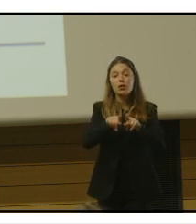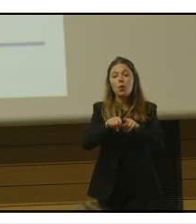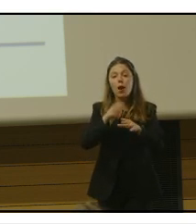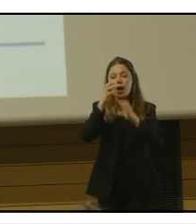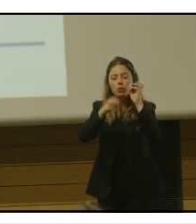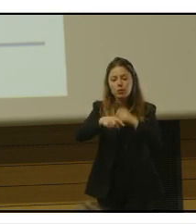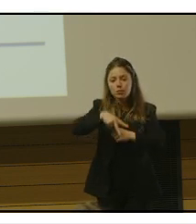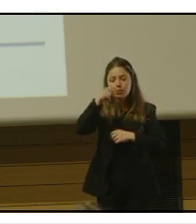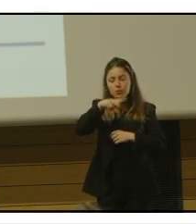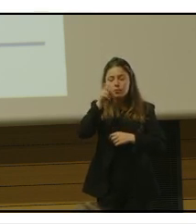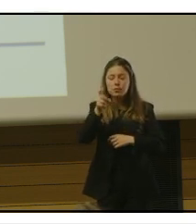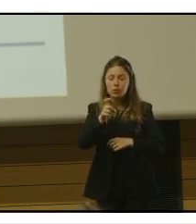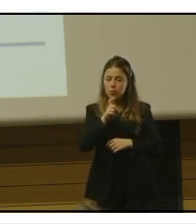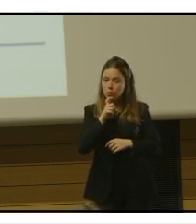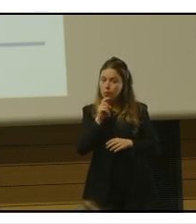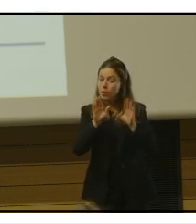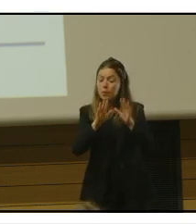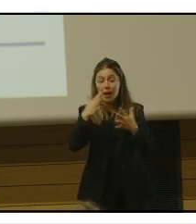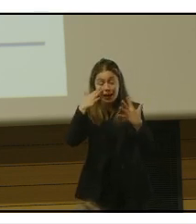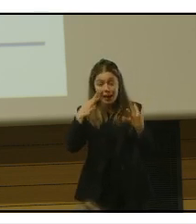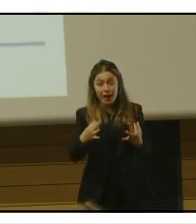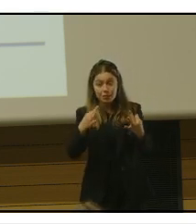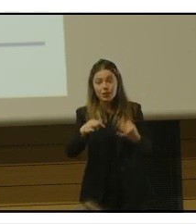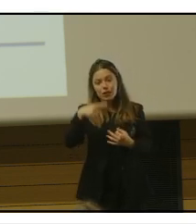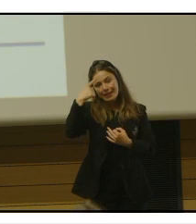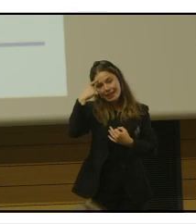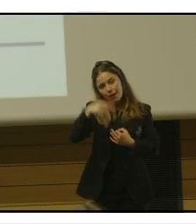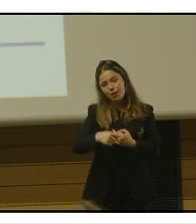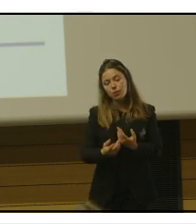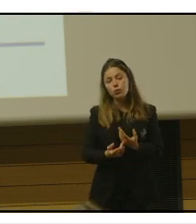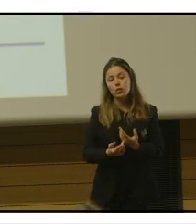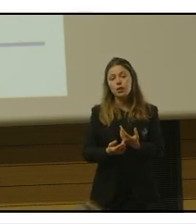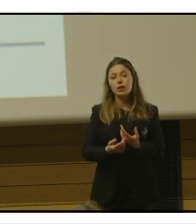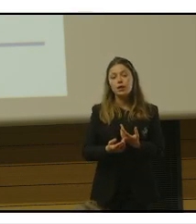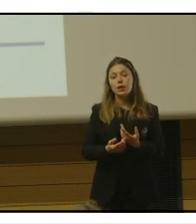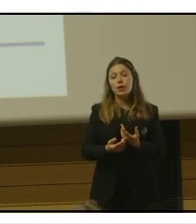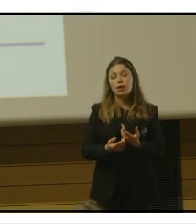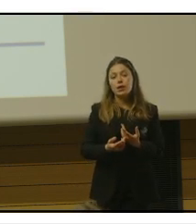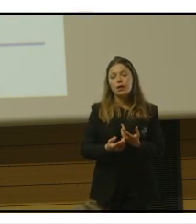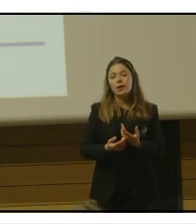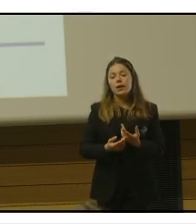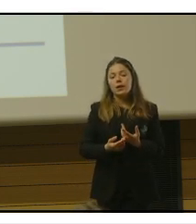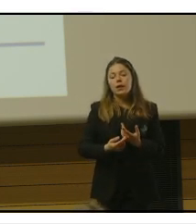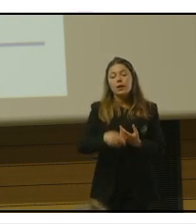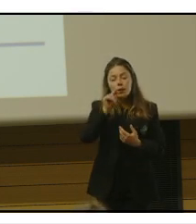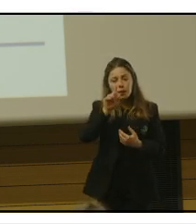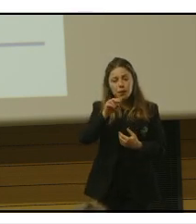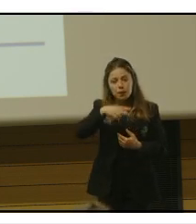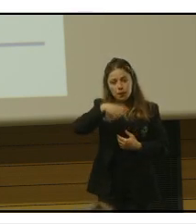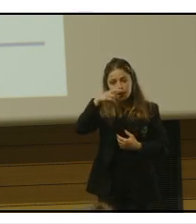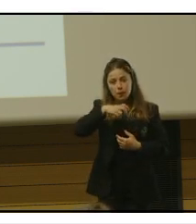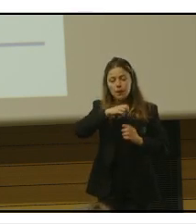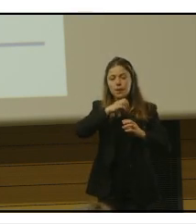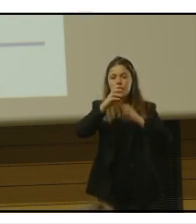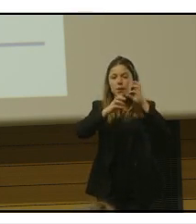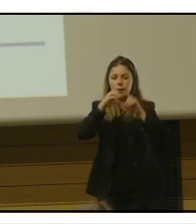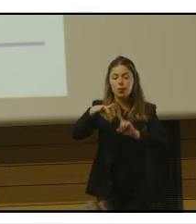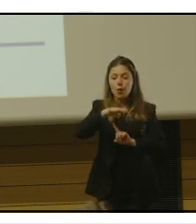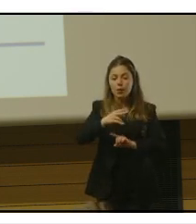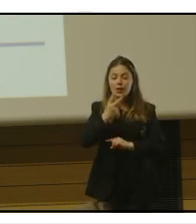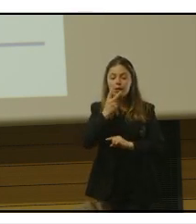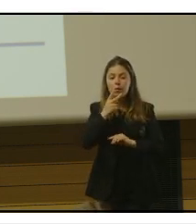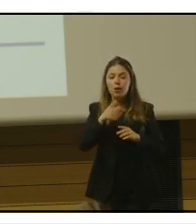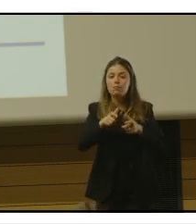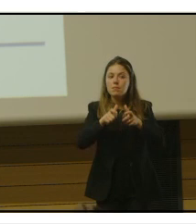sido muy complejo, pero realmente lo que sí que se sabe es que la exposición a humo ambiental de tabaco aumenta. Con